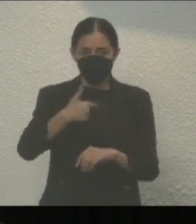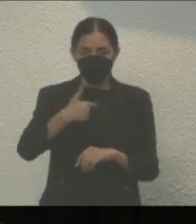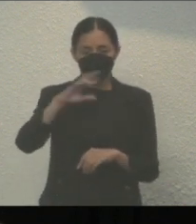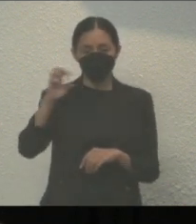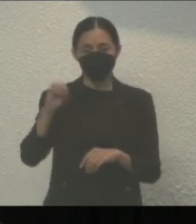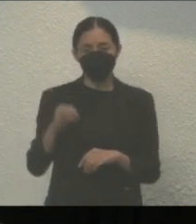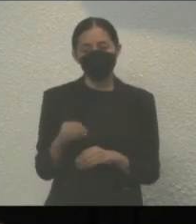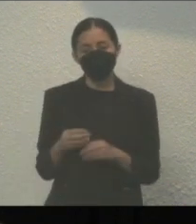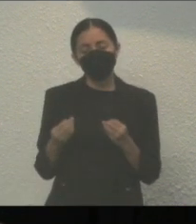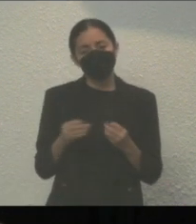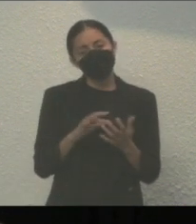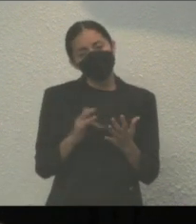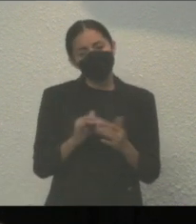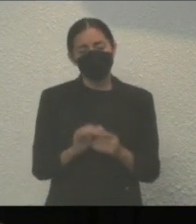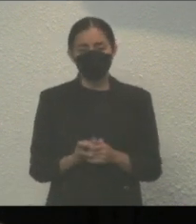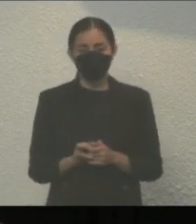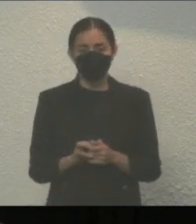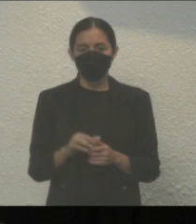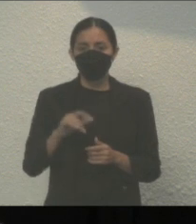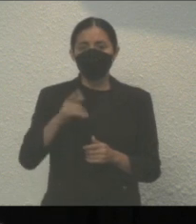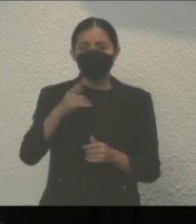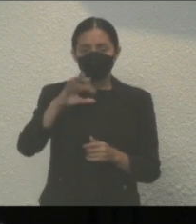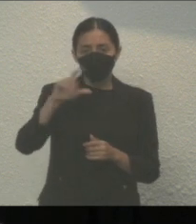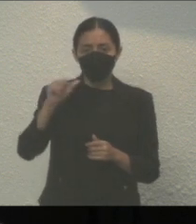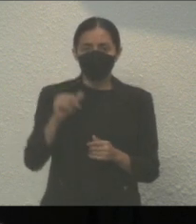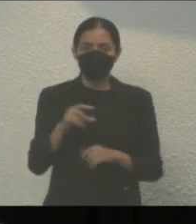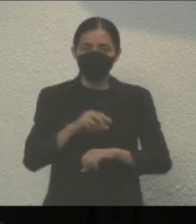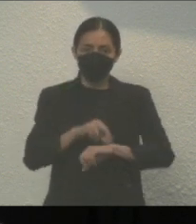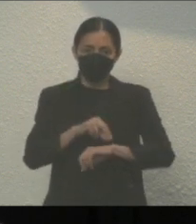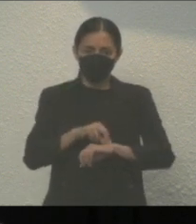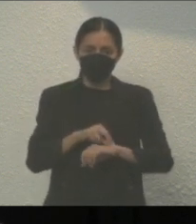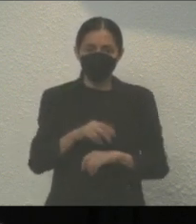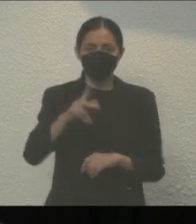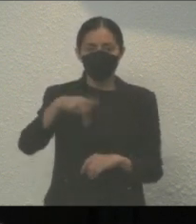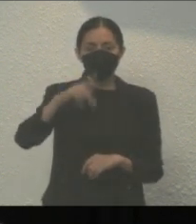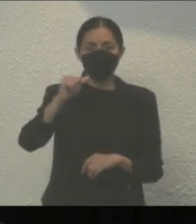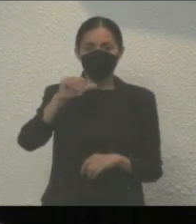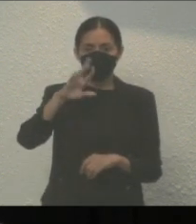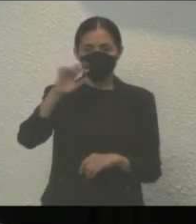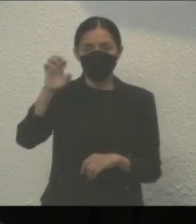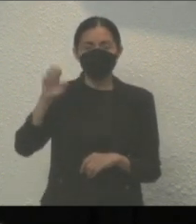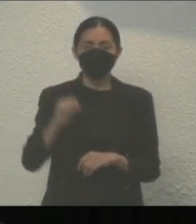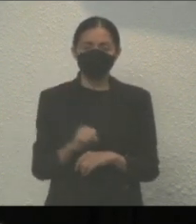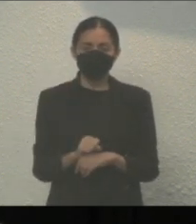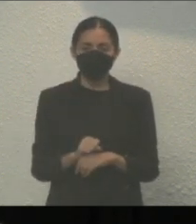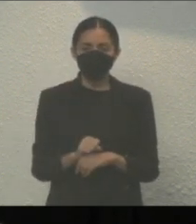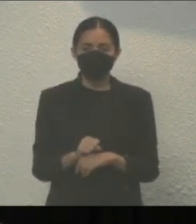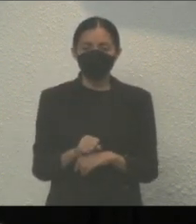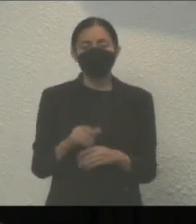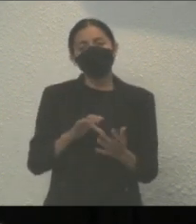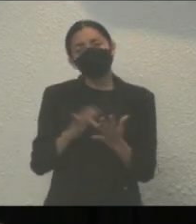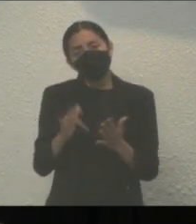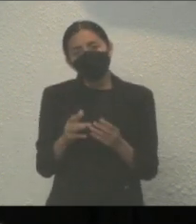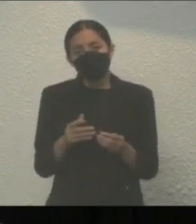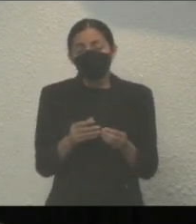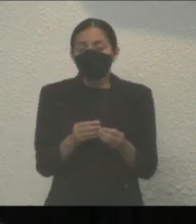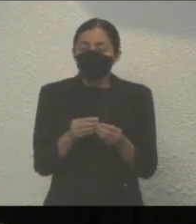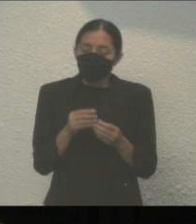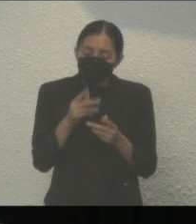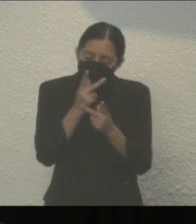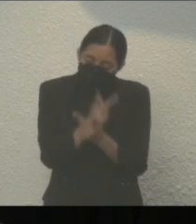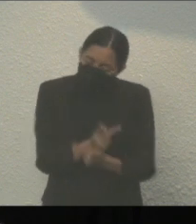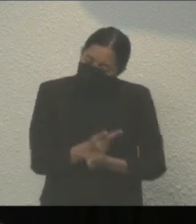Castro, doctora Liliana, doctora Karen Domínguez Varela. Gracias por su